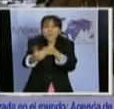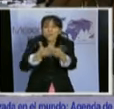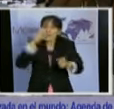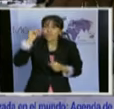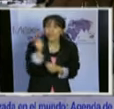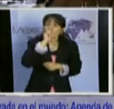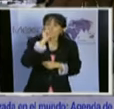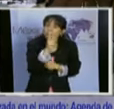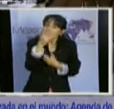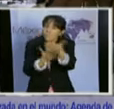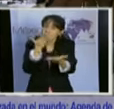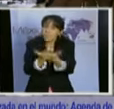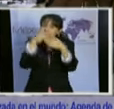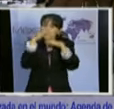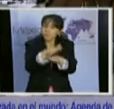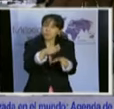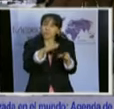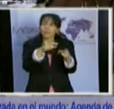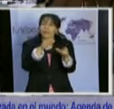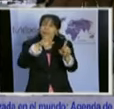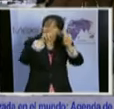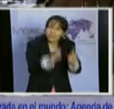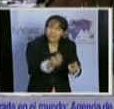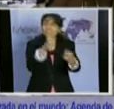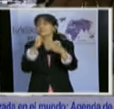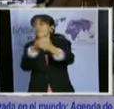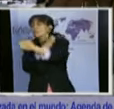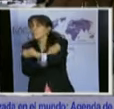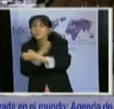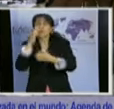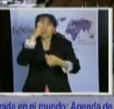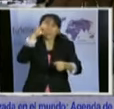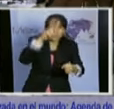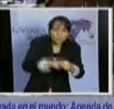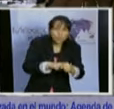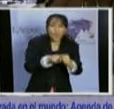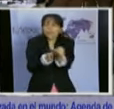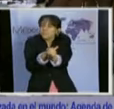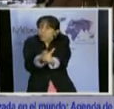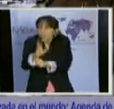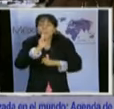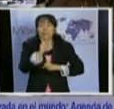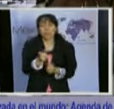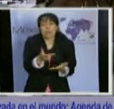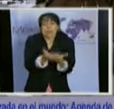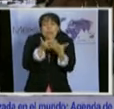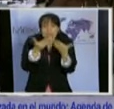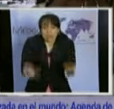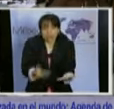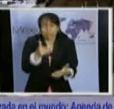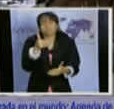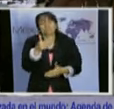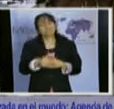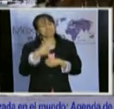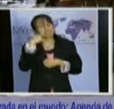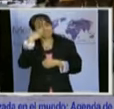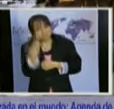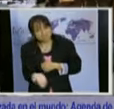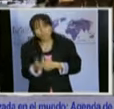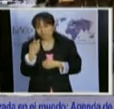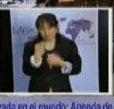educativo. Hay una exigencia de darnos entre las mismas organizaciones y redes de la sociedad